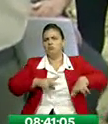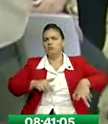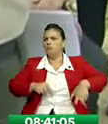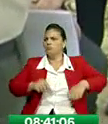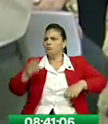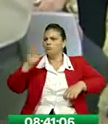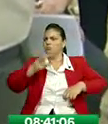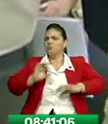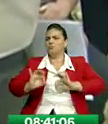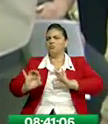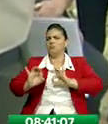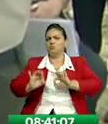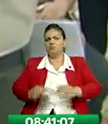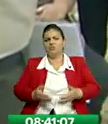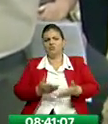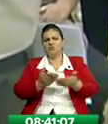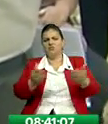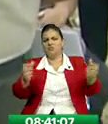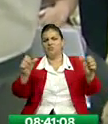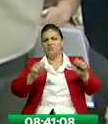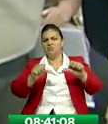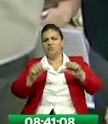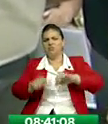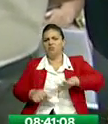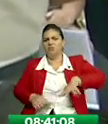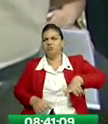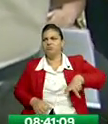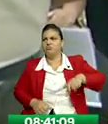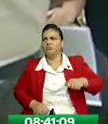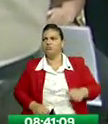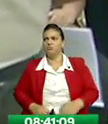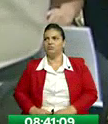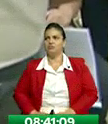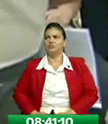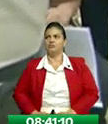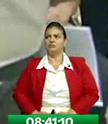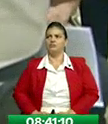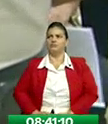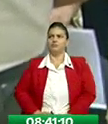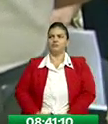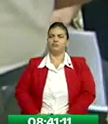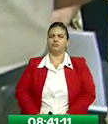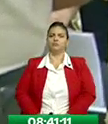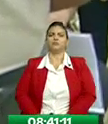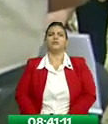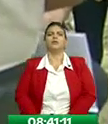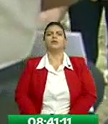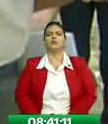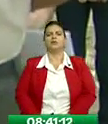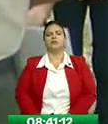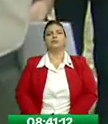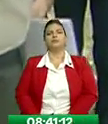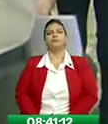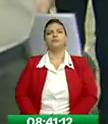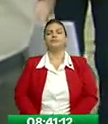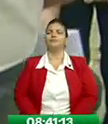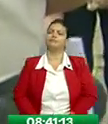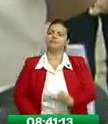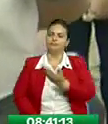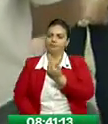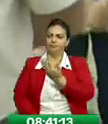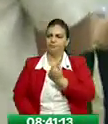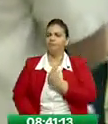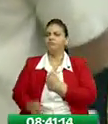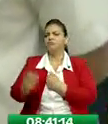polillas, rateros, ladrones y cucarachas que vienen a quitarle la paciencia y la paz a los moradores. Cuénteme usted, ¿qué